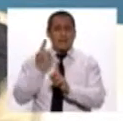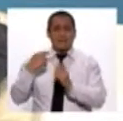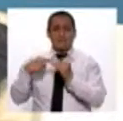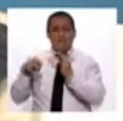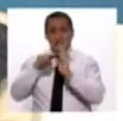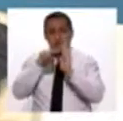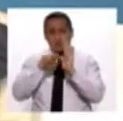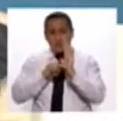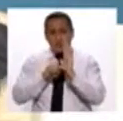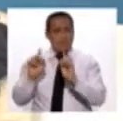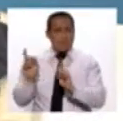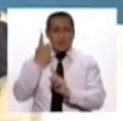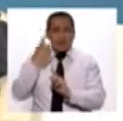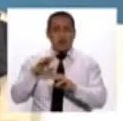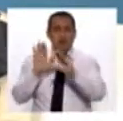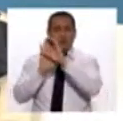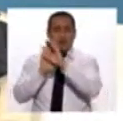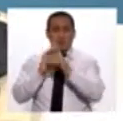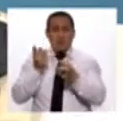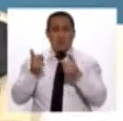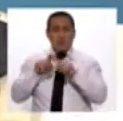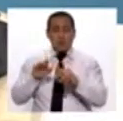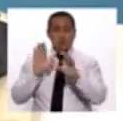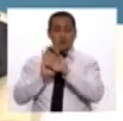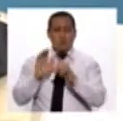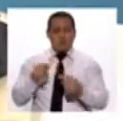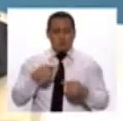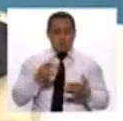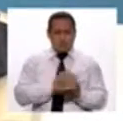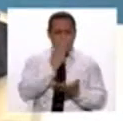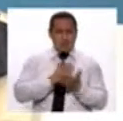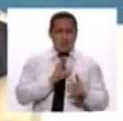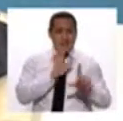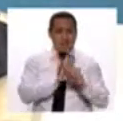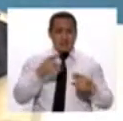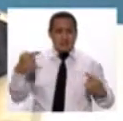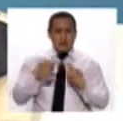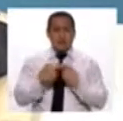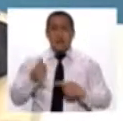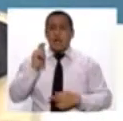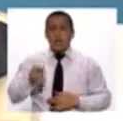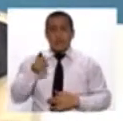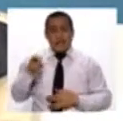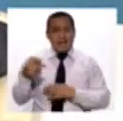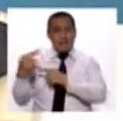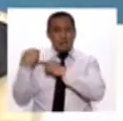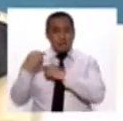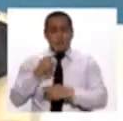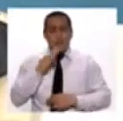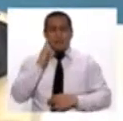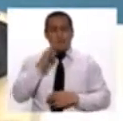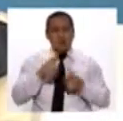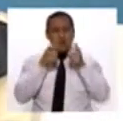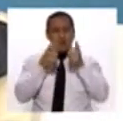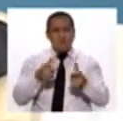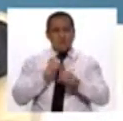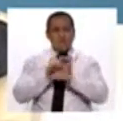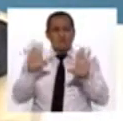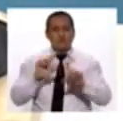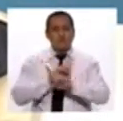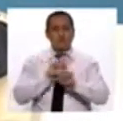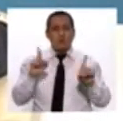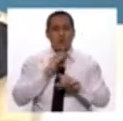otras normas legales. Es decir, cuando la Constitución entra en conflicto con una ley, el juez está autorizado a aplicar el control difuso,